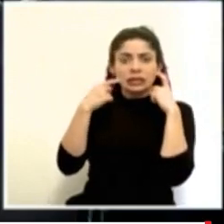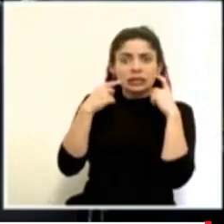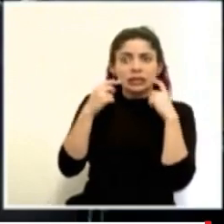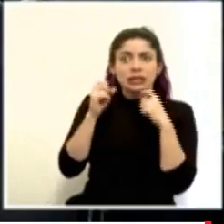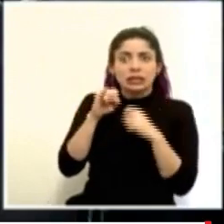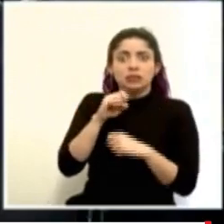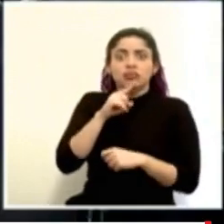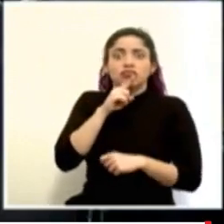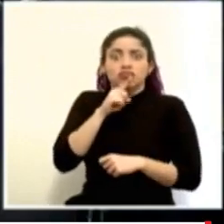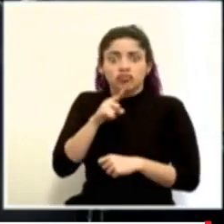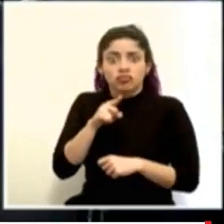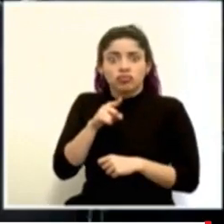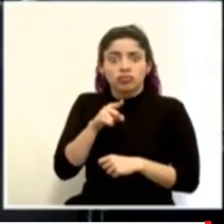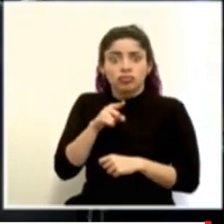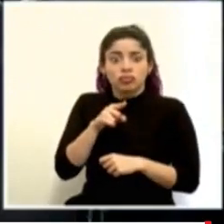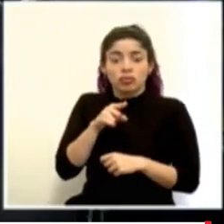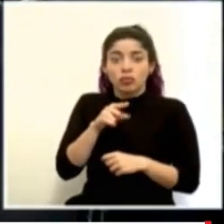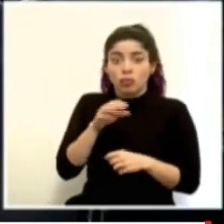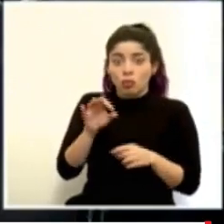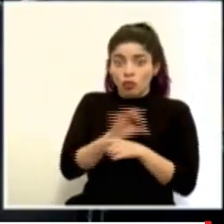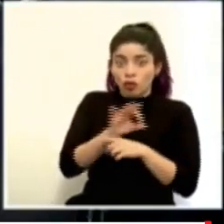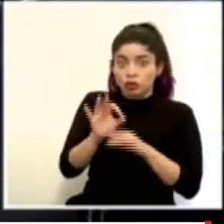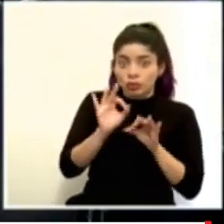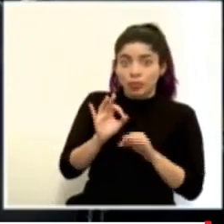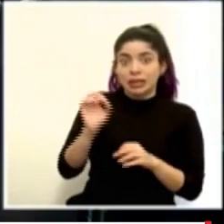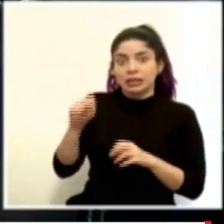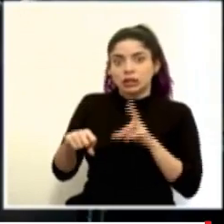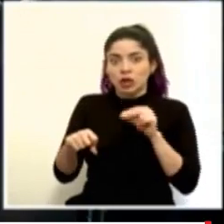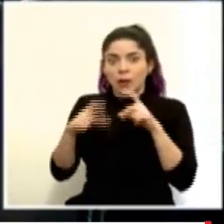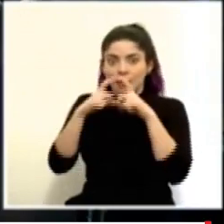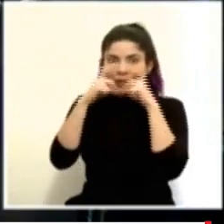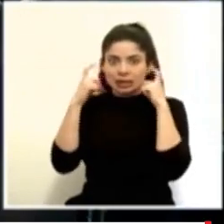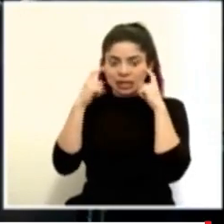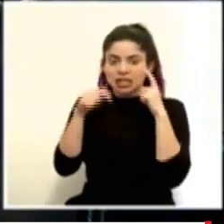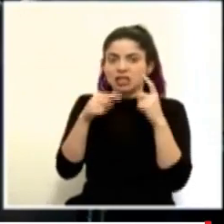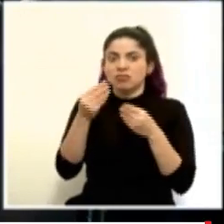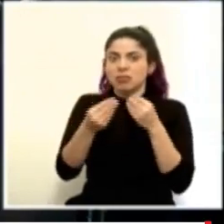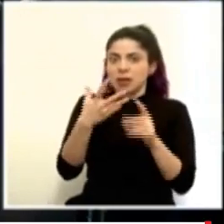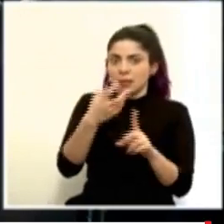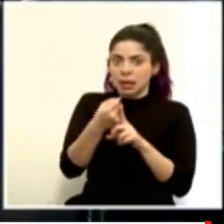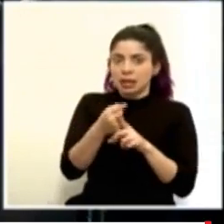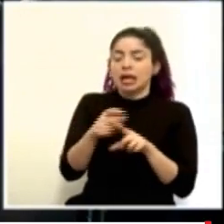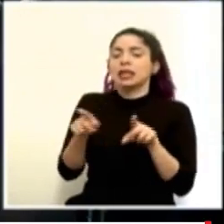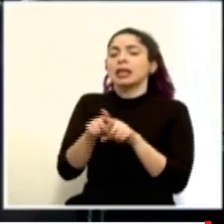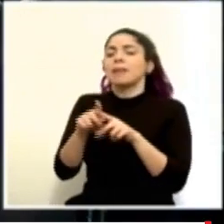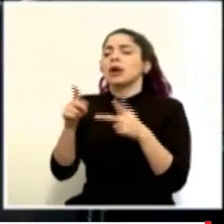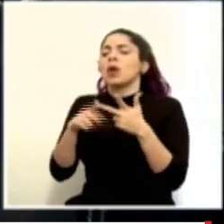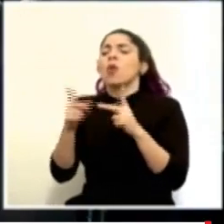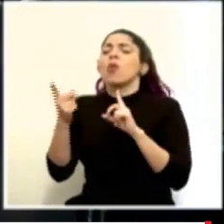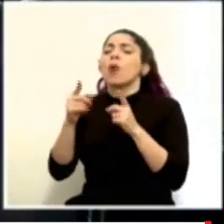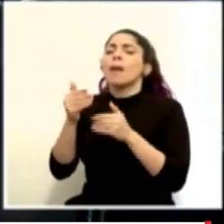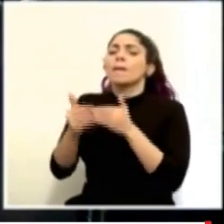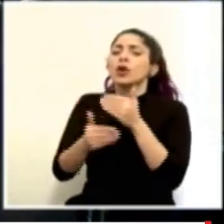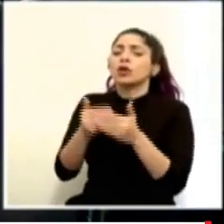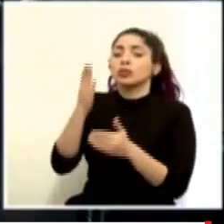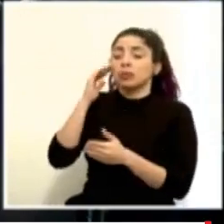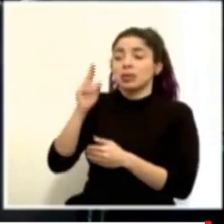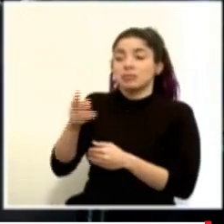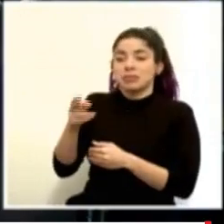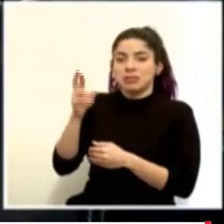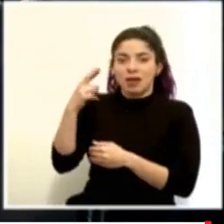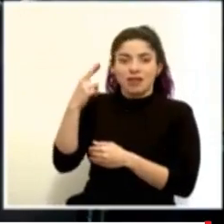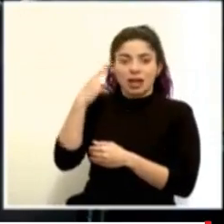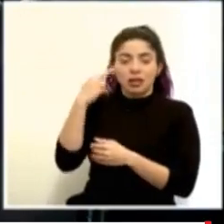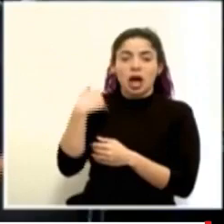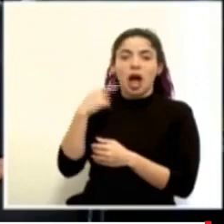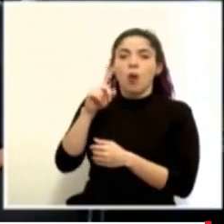si efectivamente eran efectivas. Y también quiero preguntarle cuál es el procedimiento que están tomando, porque hay una denuncia en el mismo sentido de que